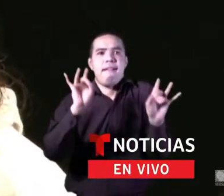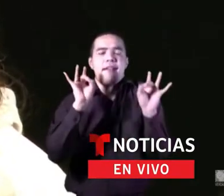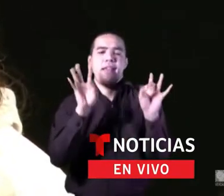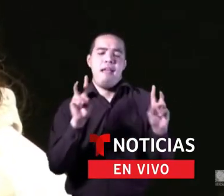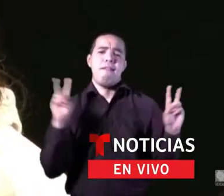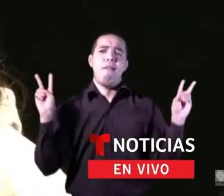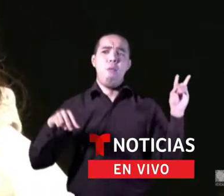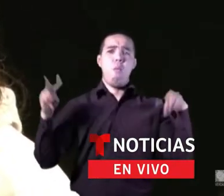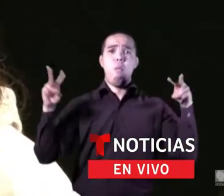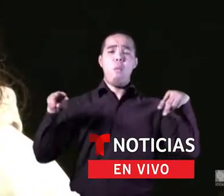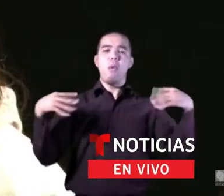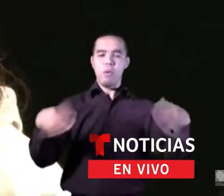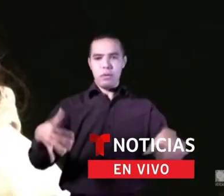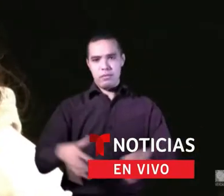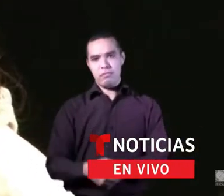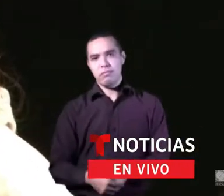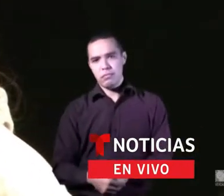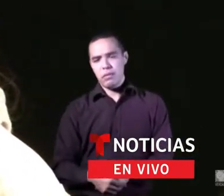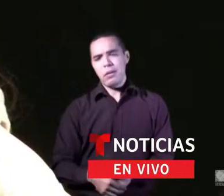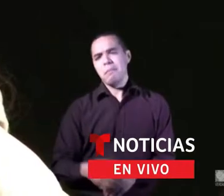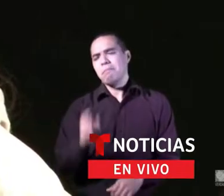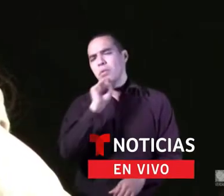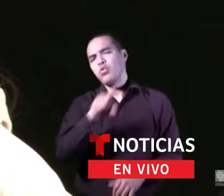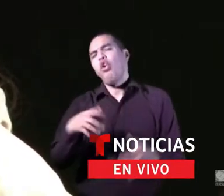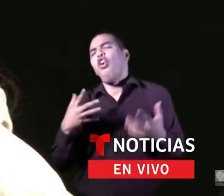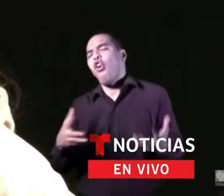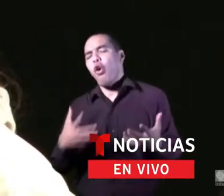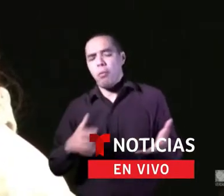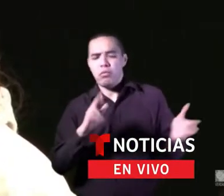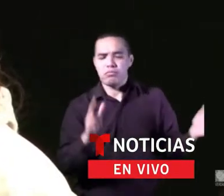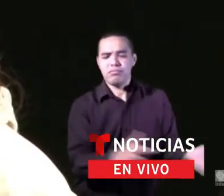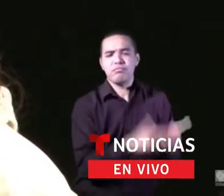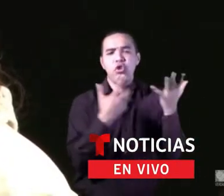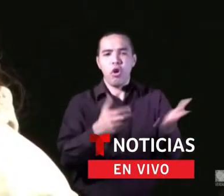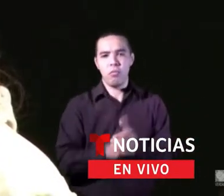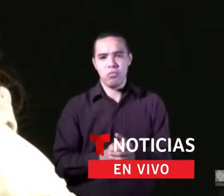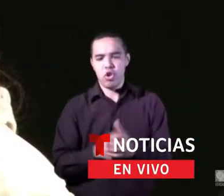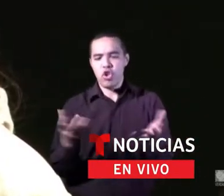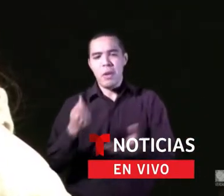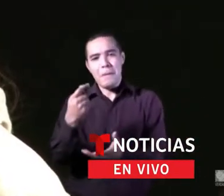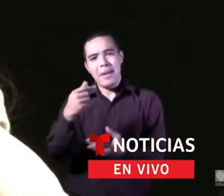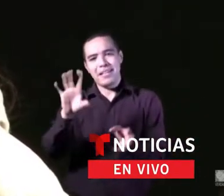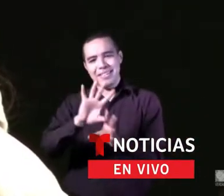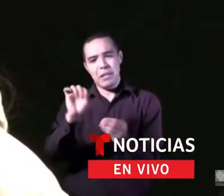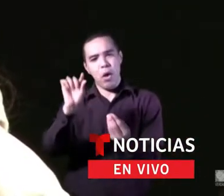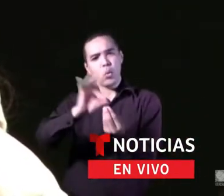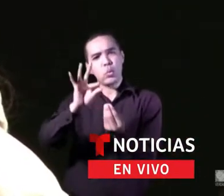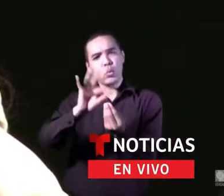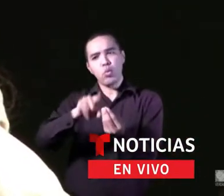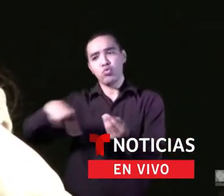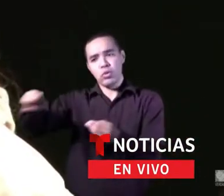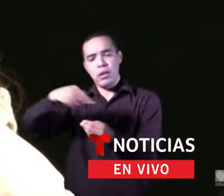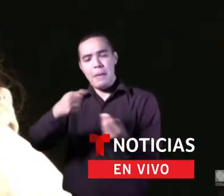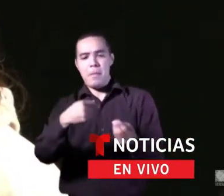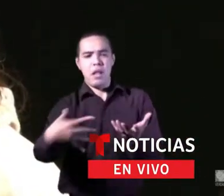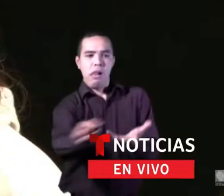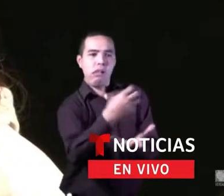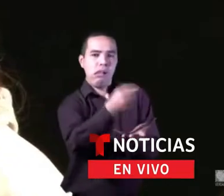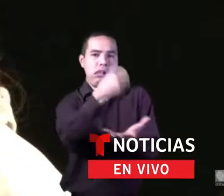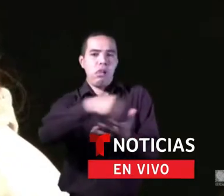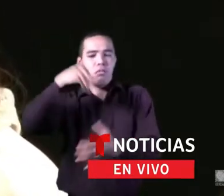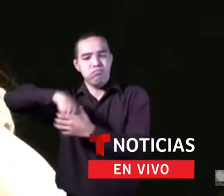víctimas dónde están los recursos del narcotráfico que ustedes acumularon durante los años de guerra